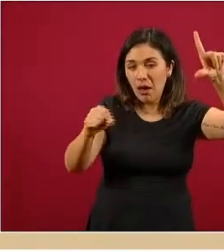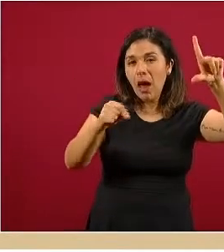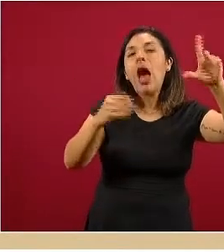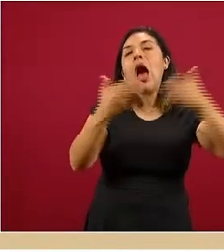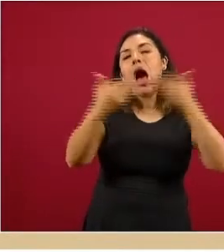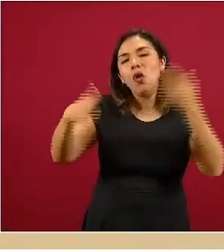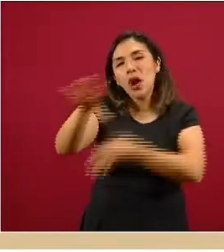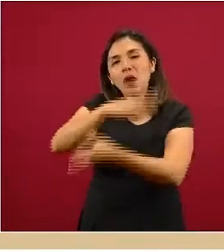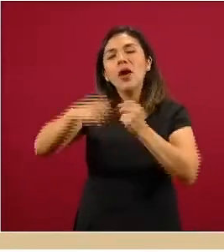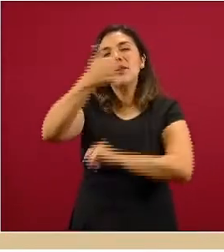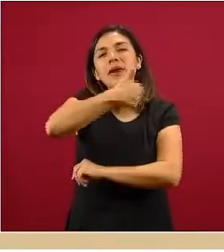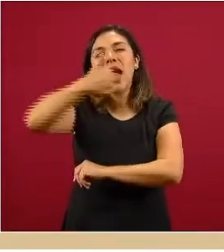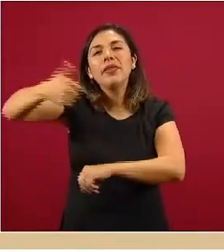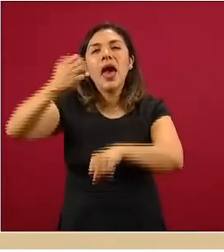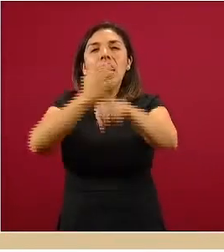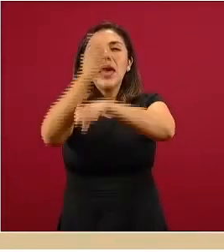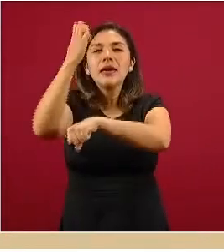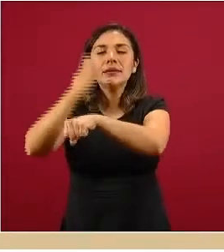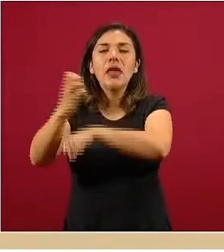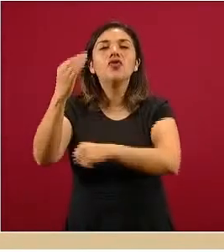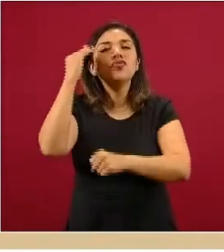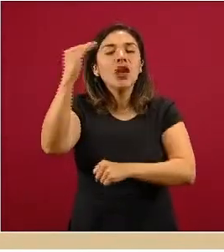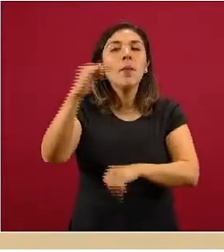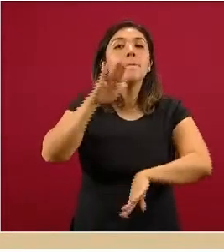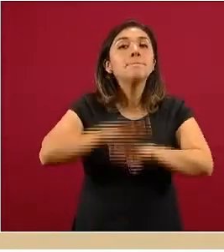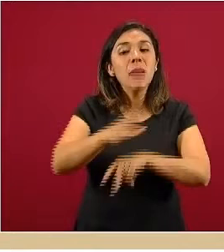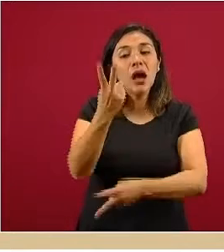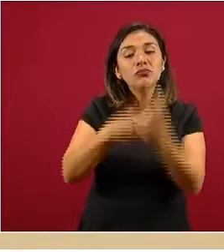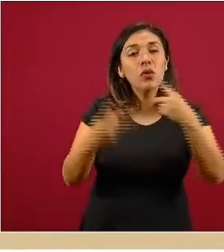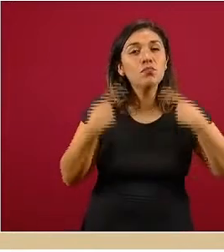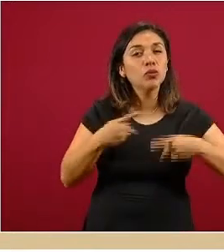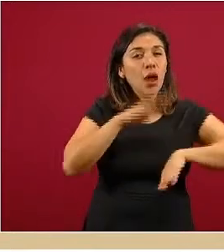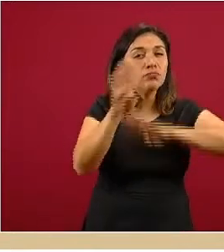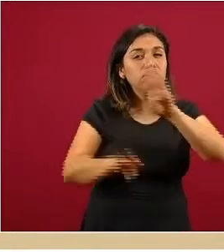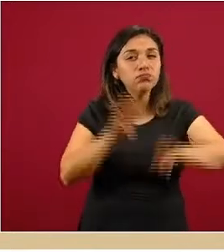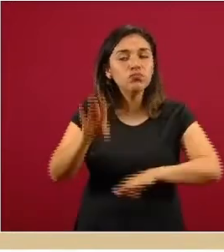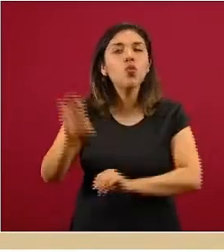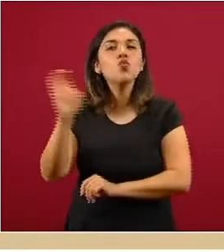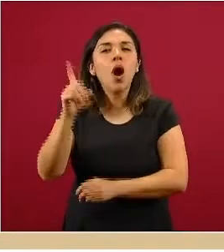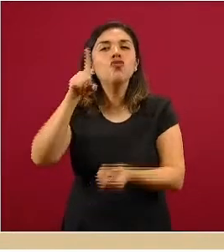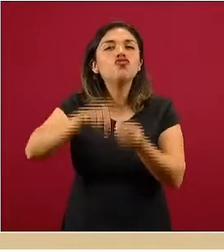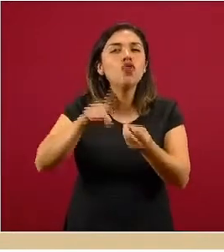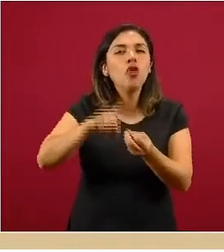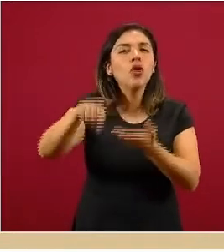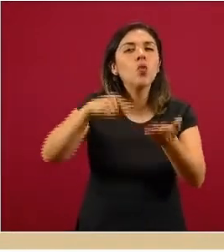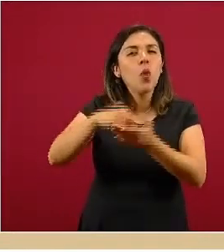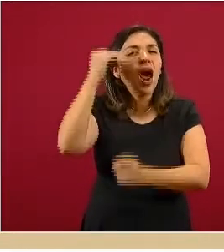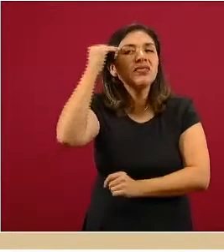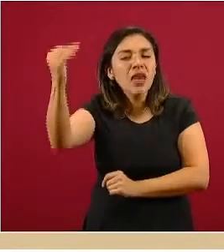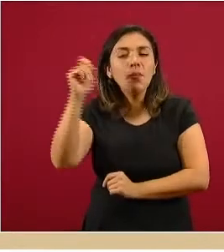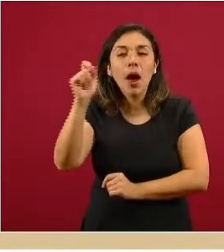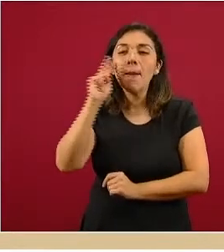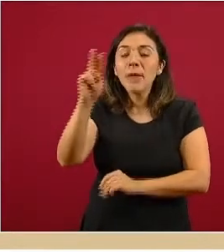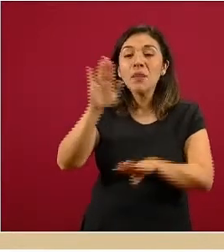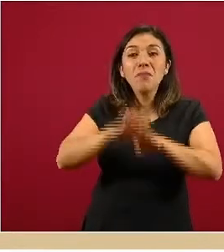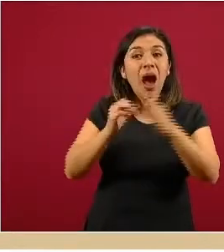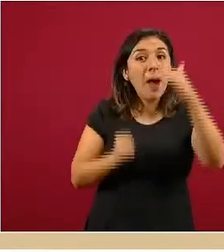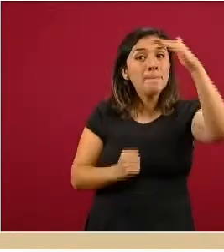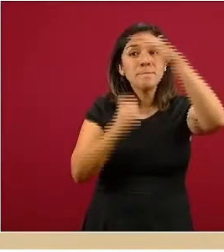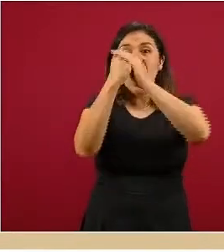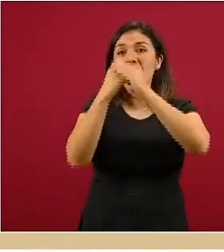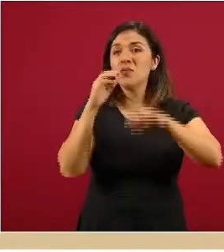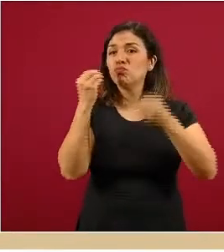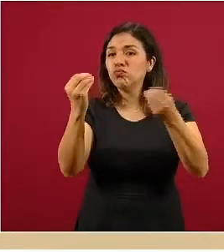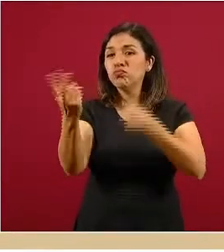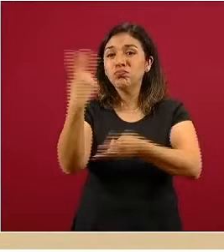podemos ver cómo hay ciertas entidades como el Distrito Federal que tuvo un momento muy importante de su exceso de mortalidad, pero que también ha